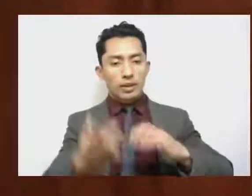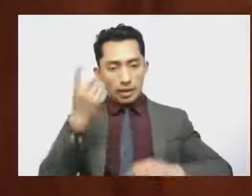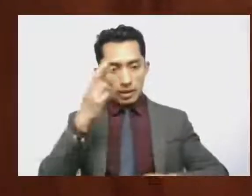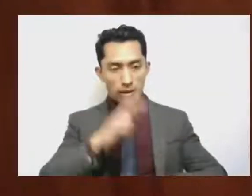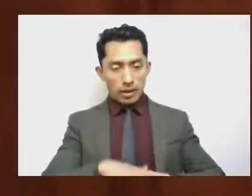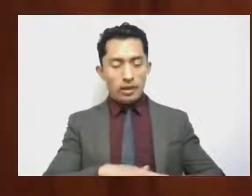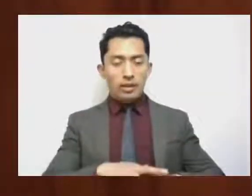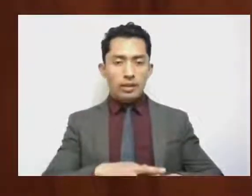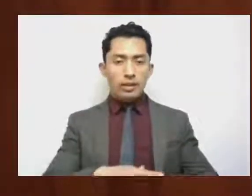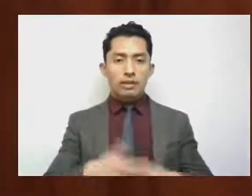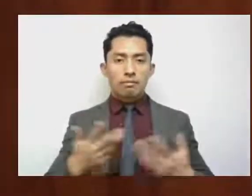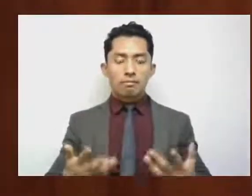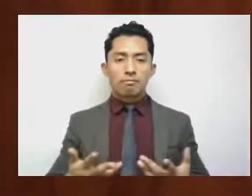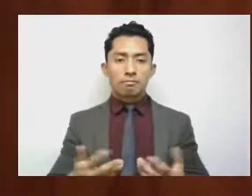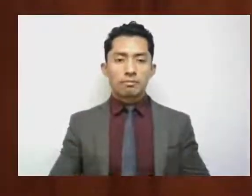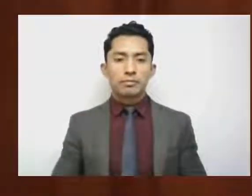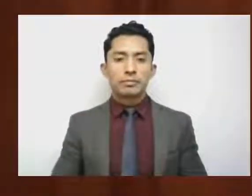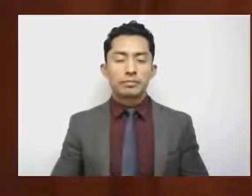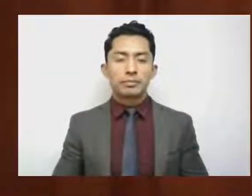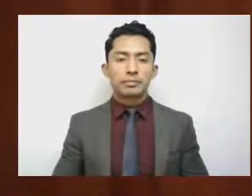la